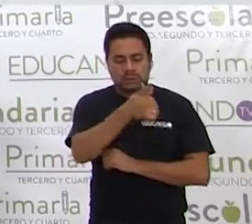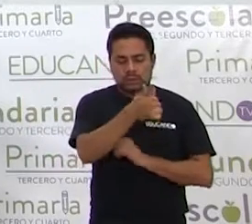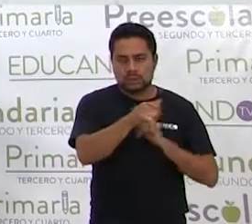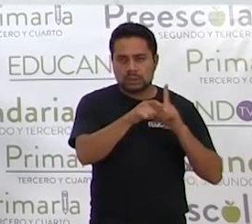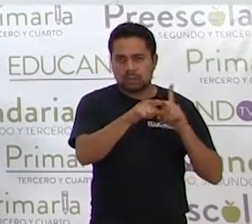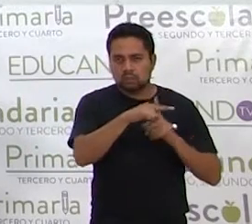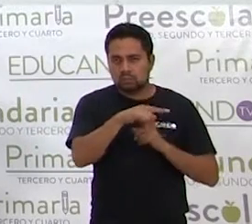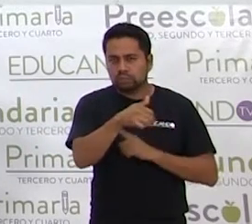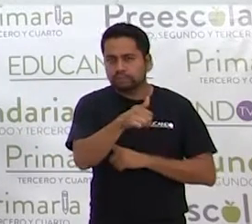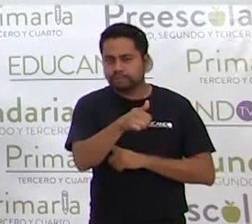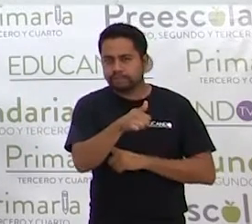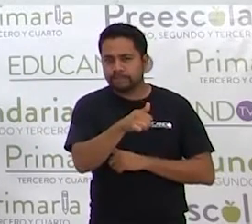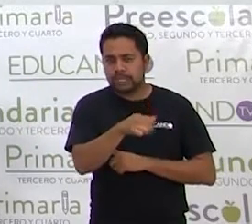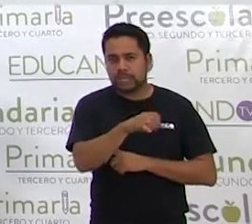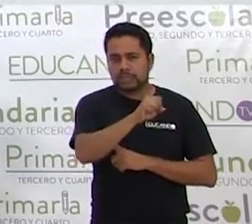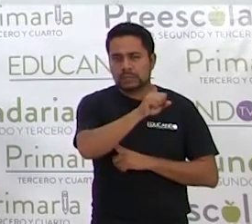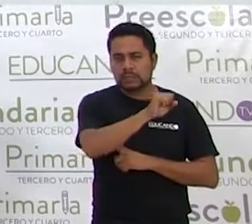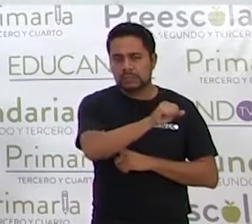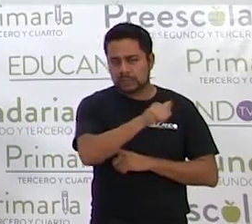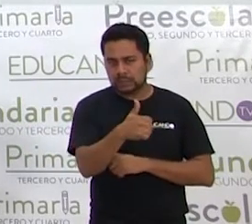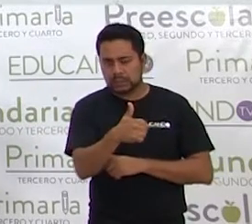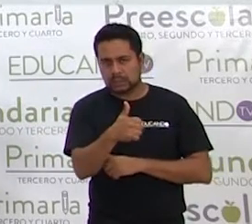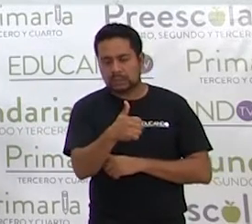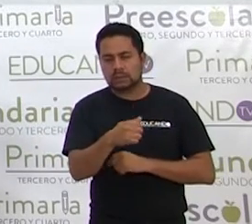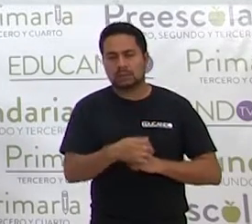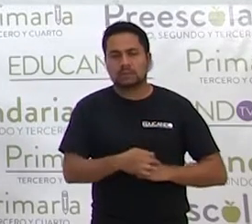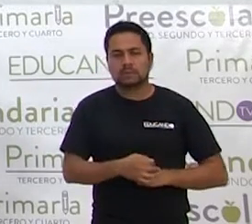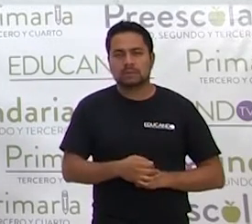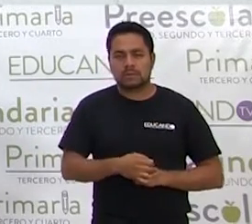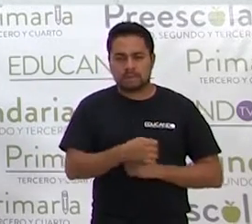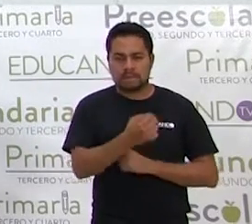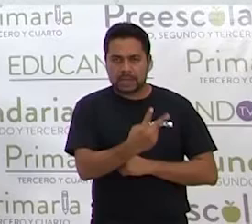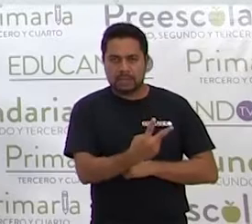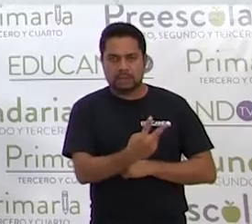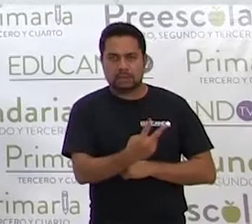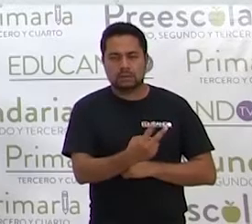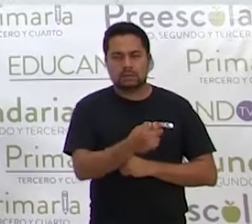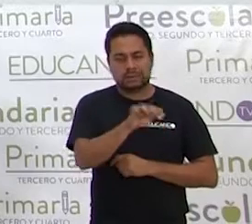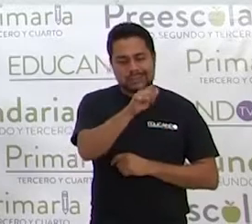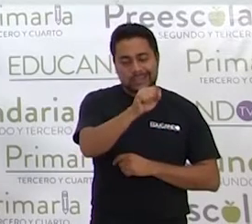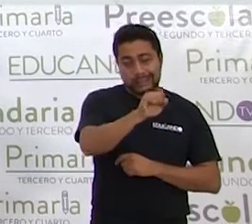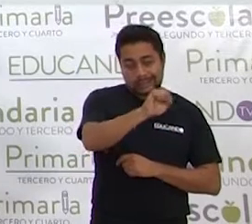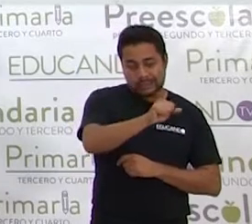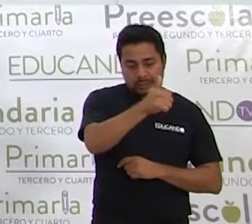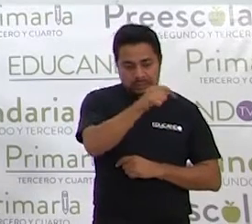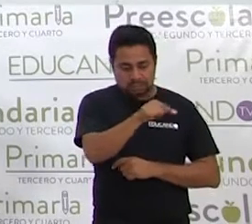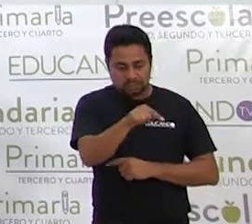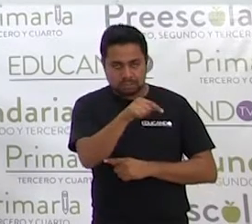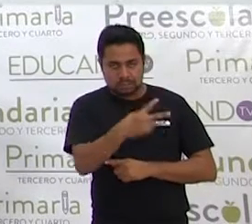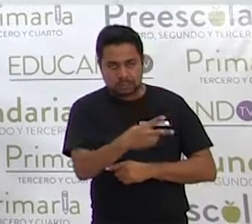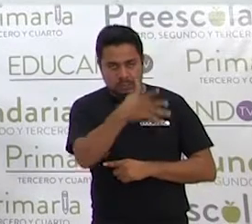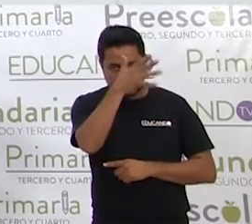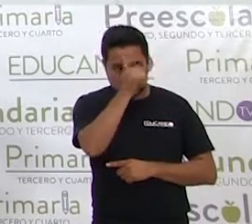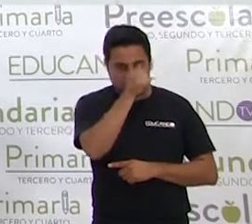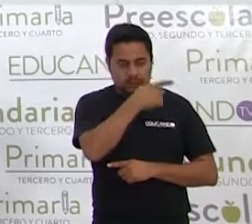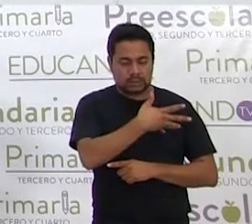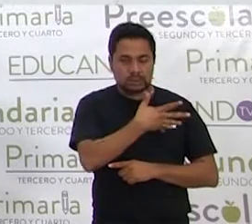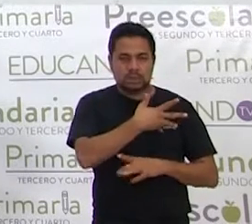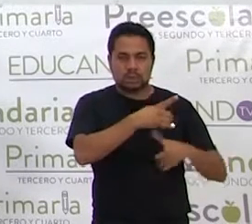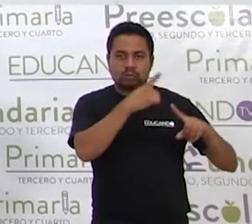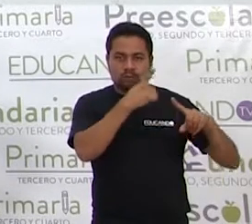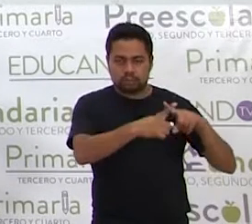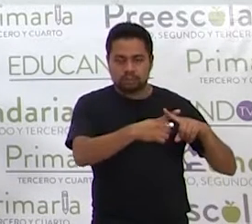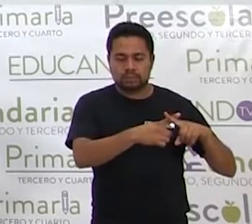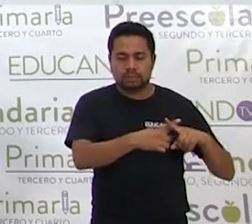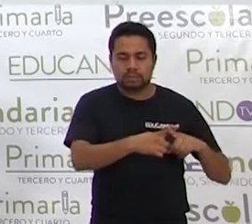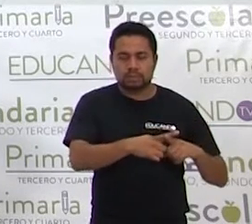11 66 medios y acuérdense aquí tenemos una multiplicación